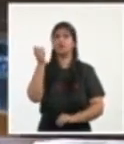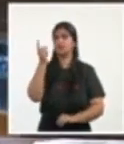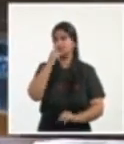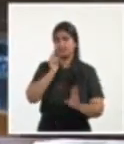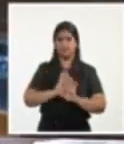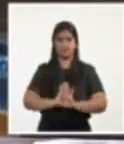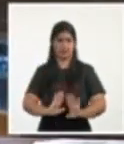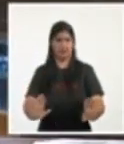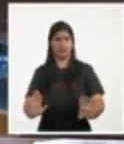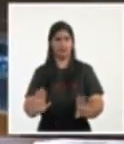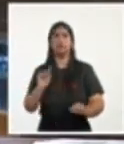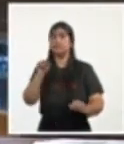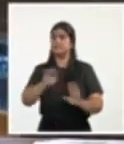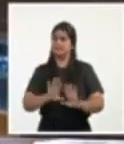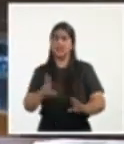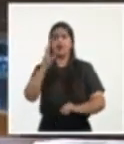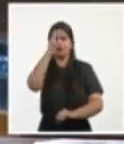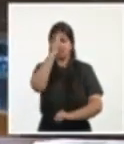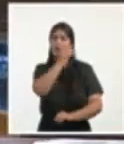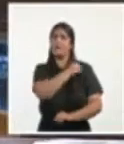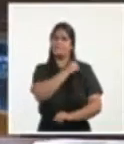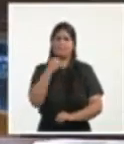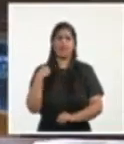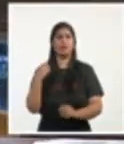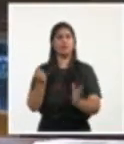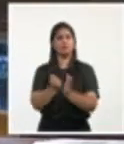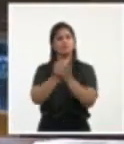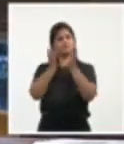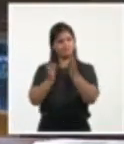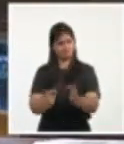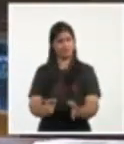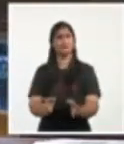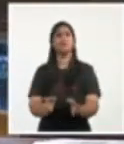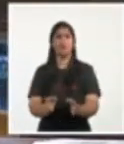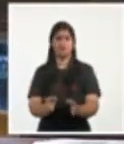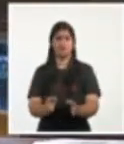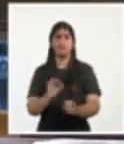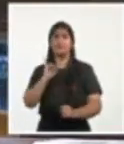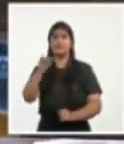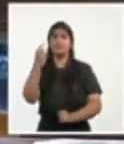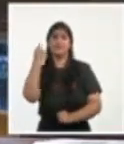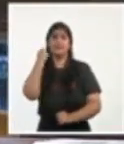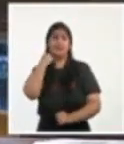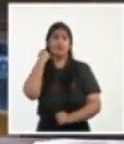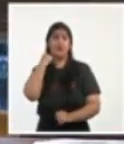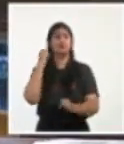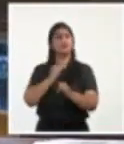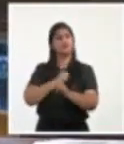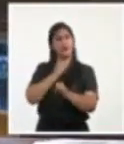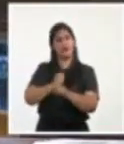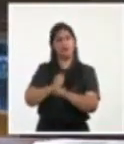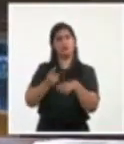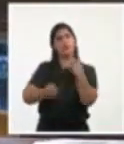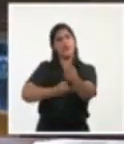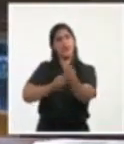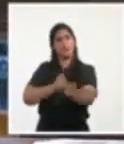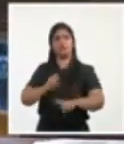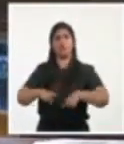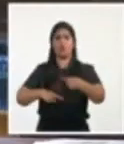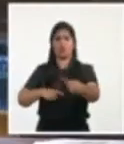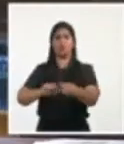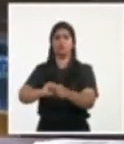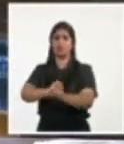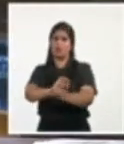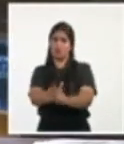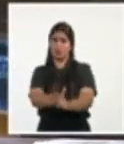contar con esos médicos formados que prácticamente en su sexto año también estuvieron trabajando en la epidemia, y yo creo que